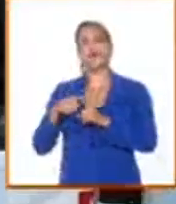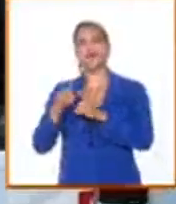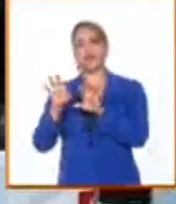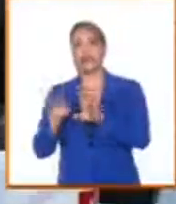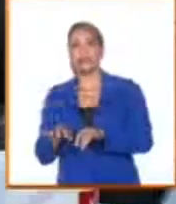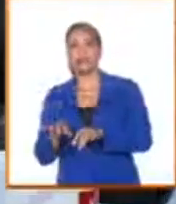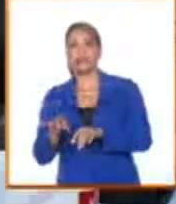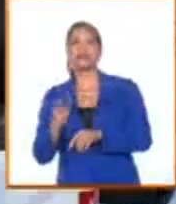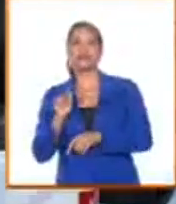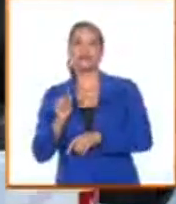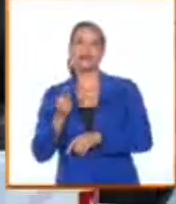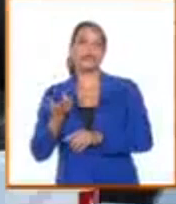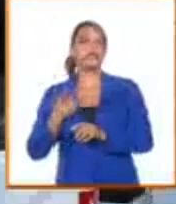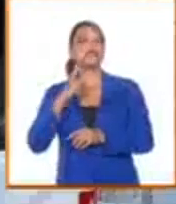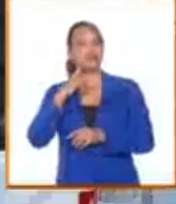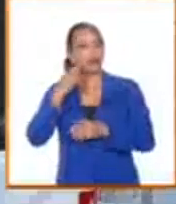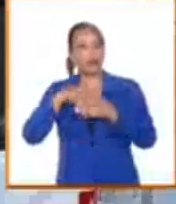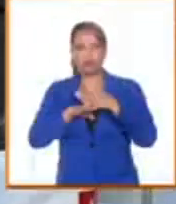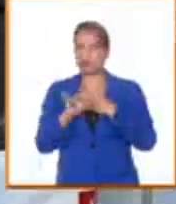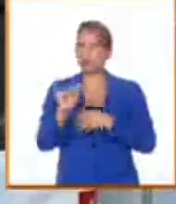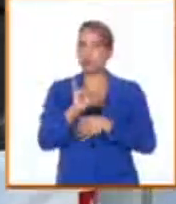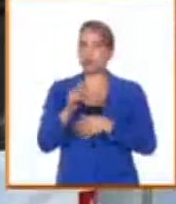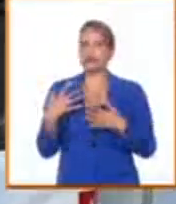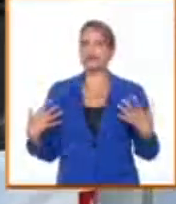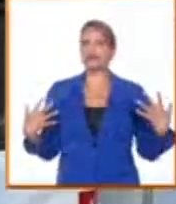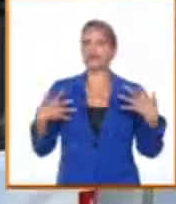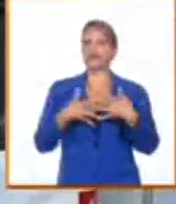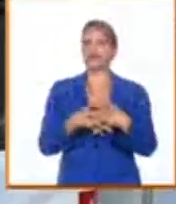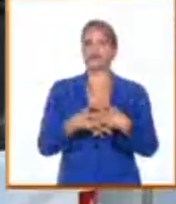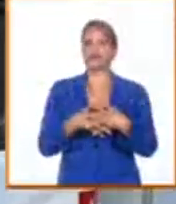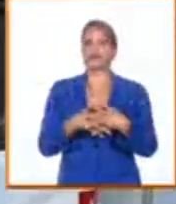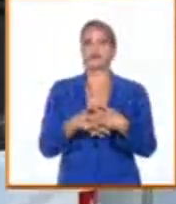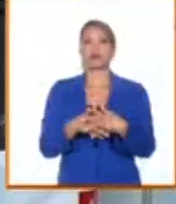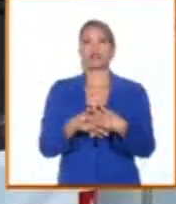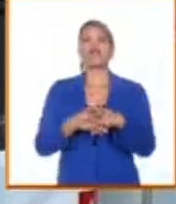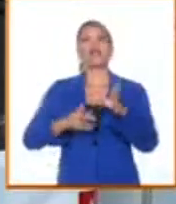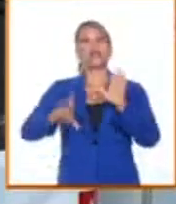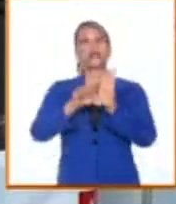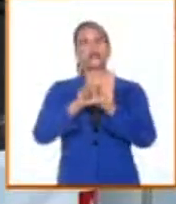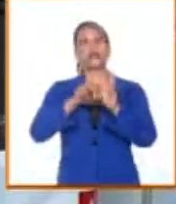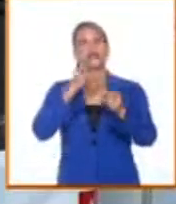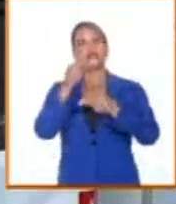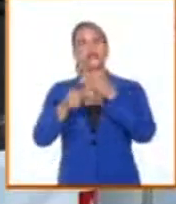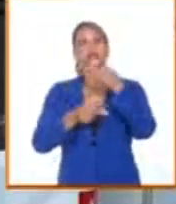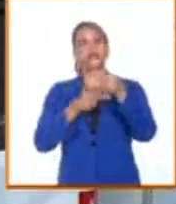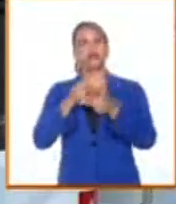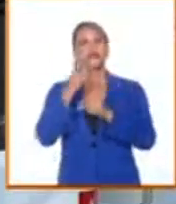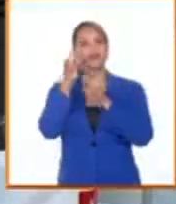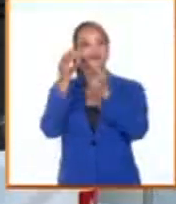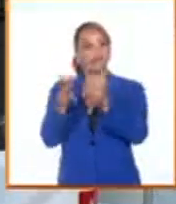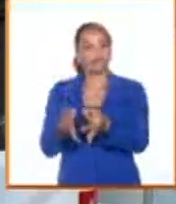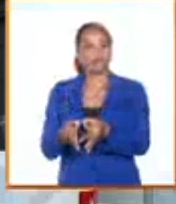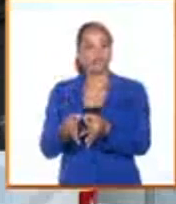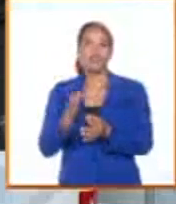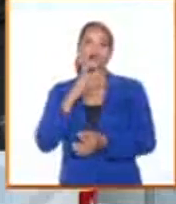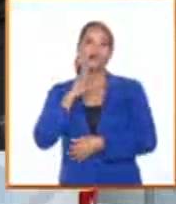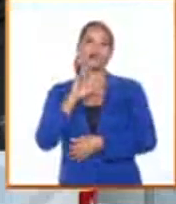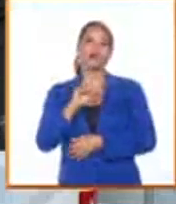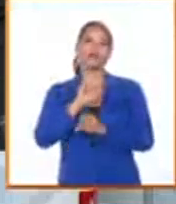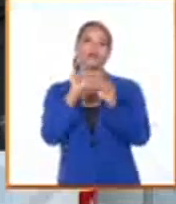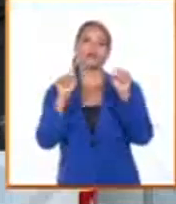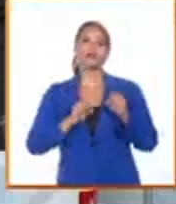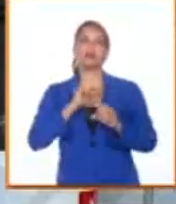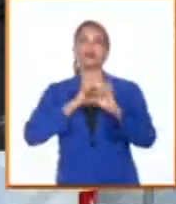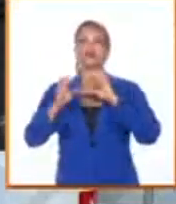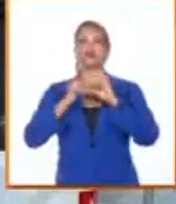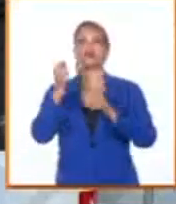podía estar tampoco ajena a ello. Y eso también lo desarrolla la ley con mucha exactitud. Y cuando hablamos del sistema de